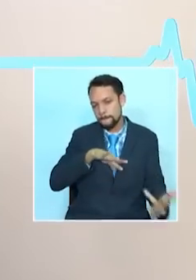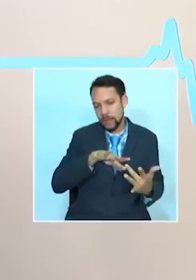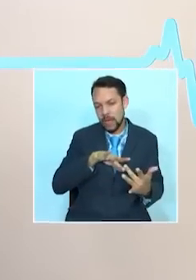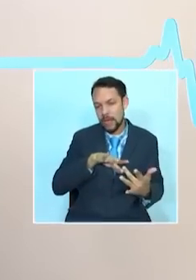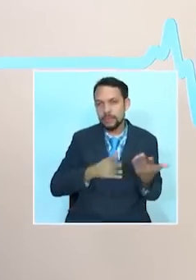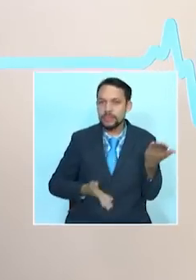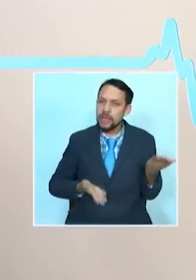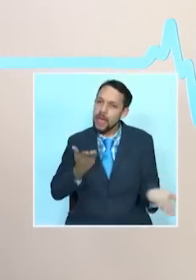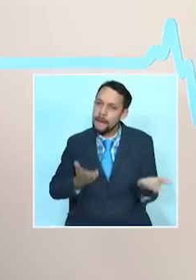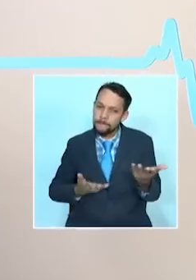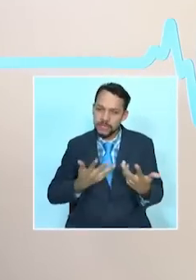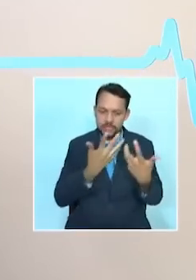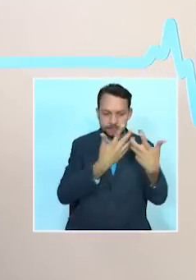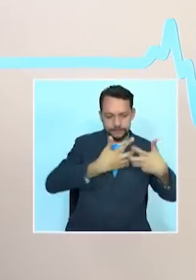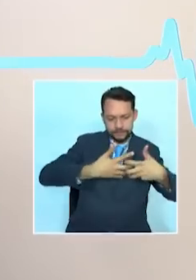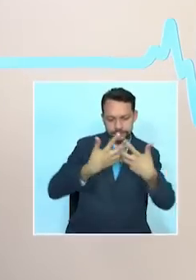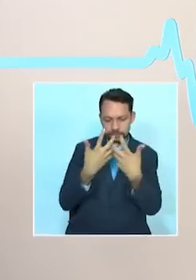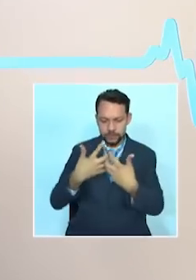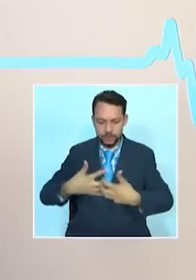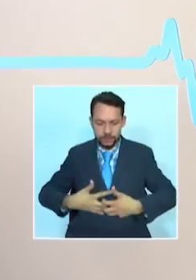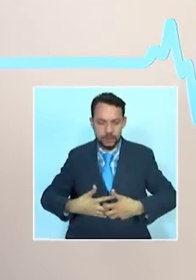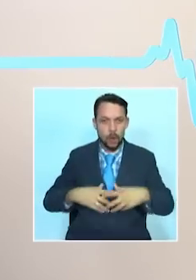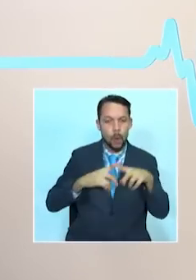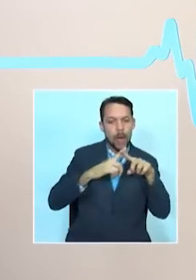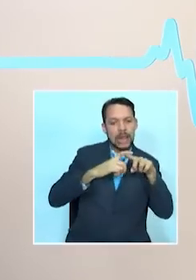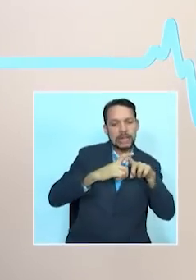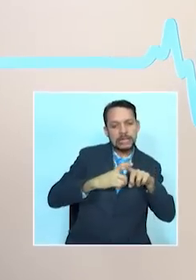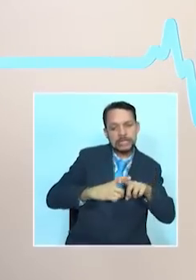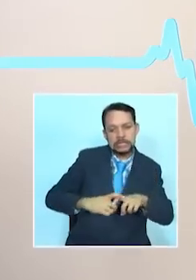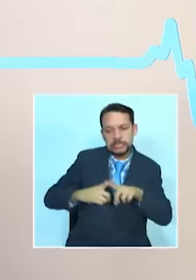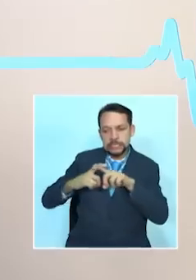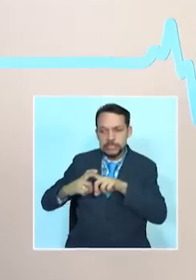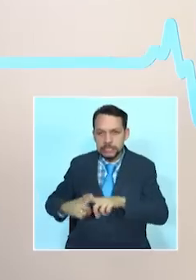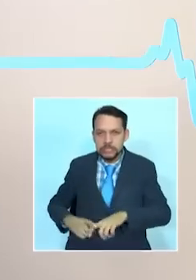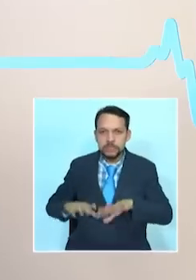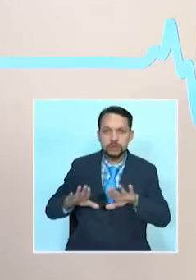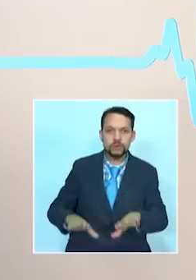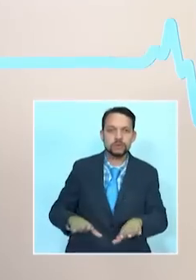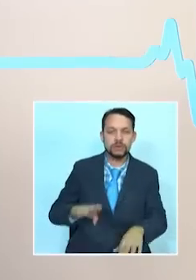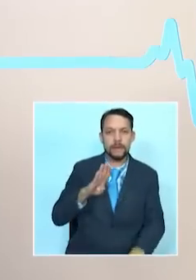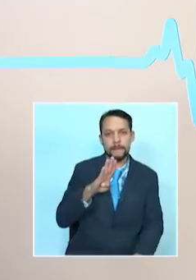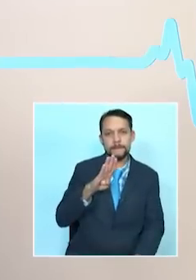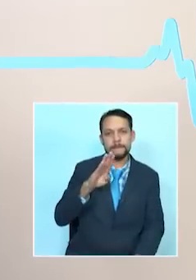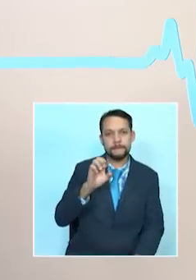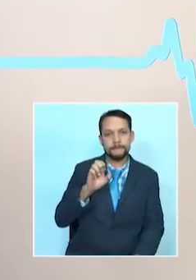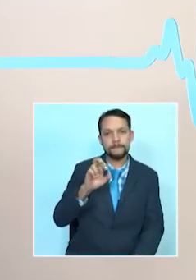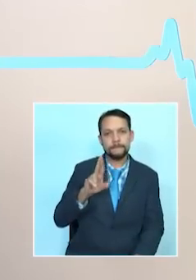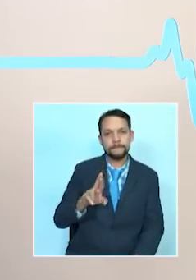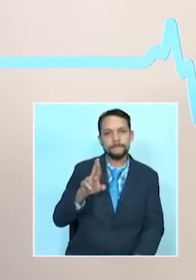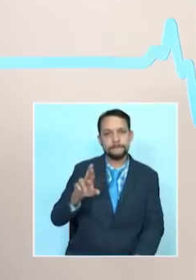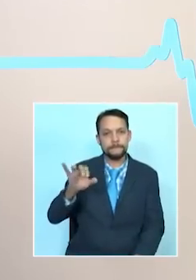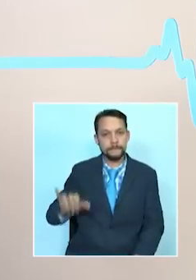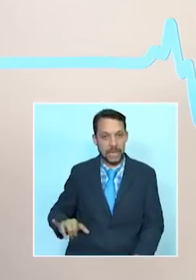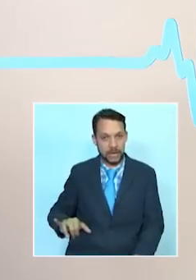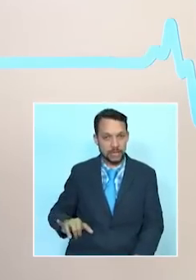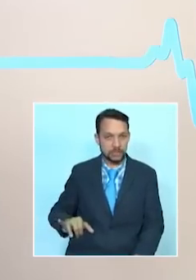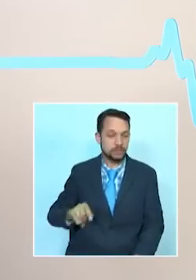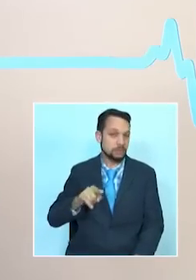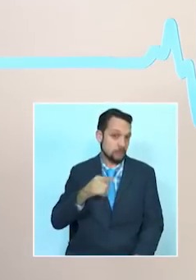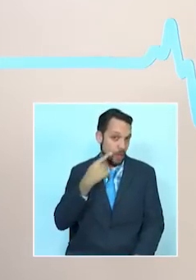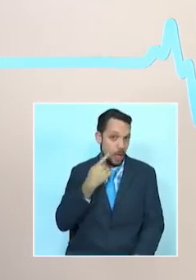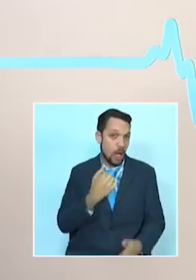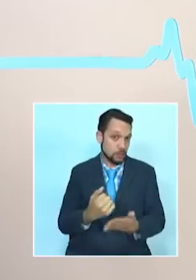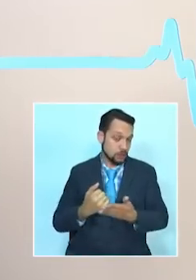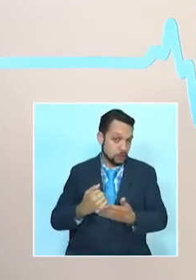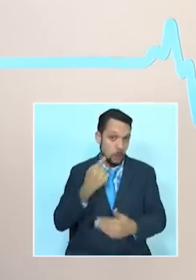patología uno puede utilizar también alguno de los berris Y estos berris nos van a ayudar a la protección de la salud visual como lo es